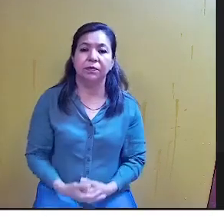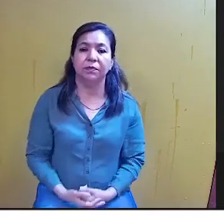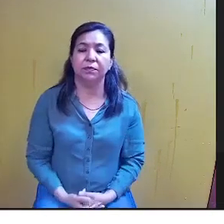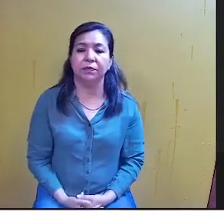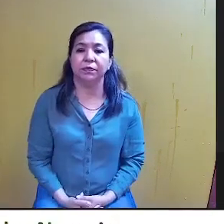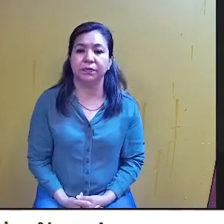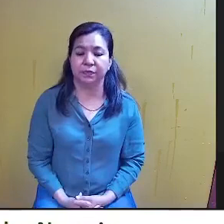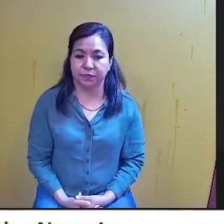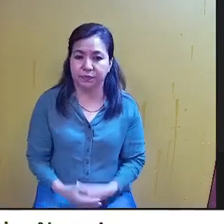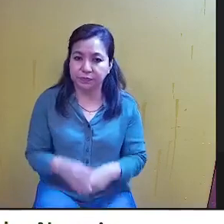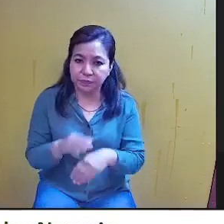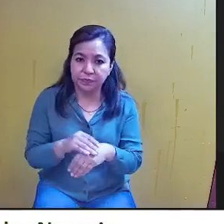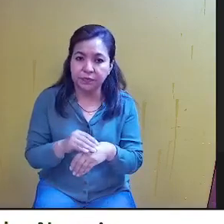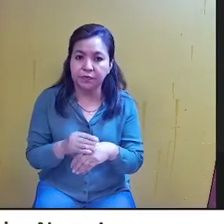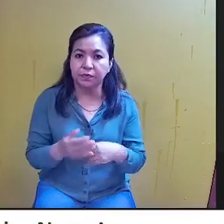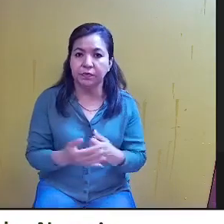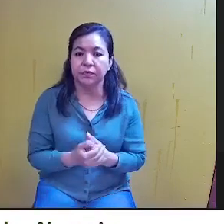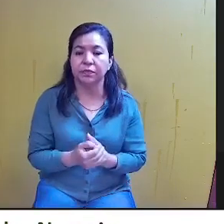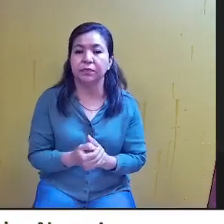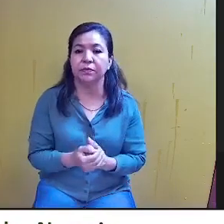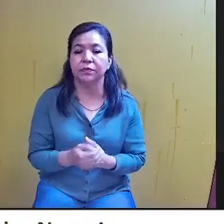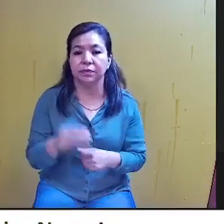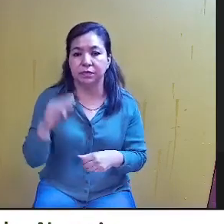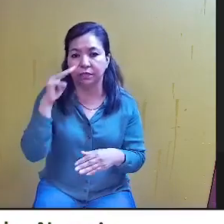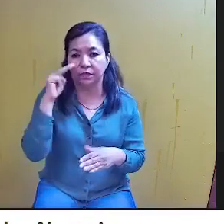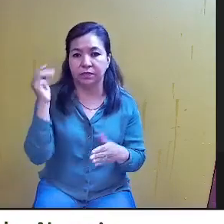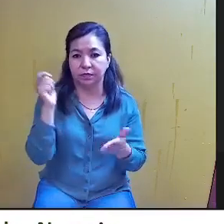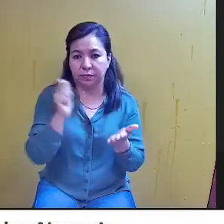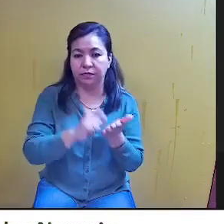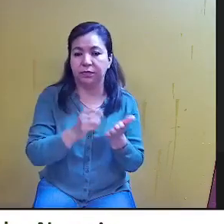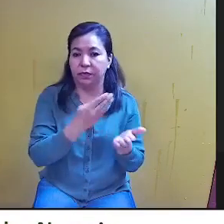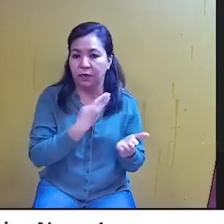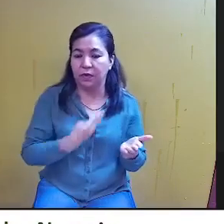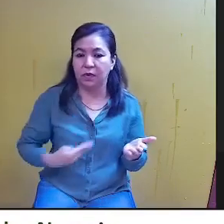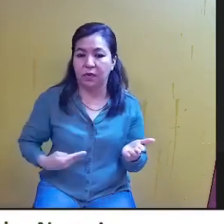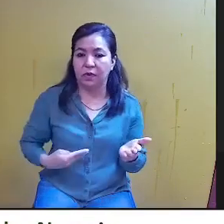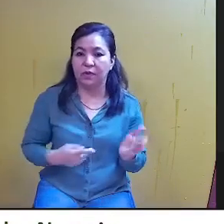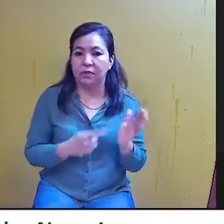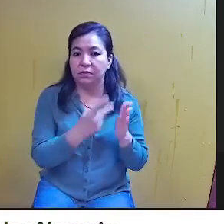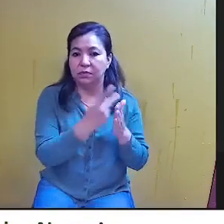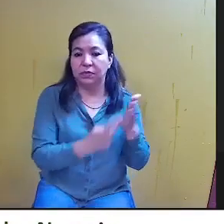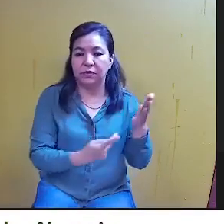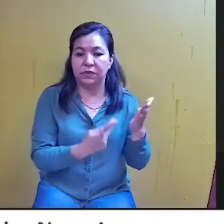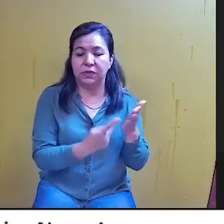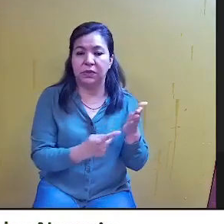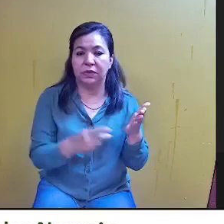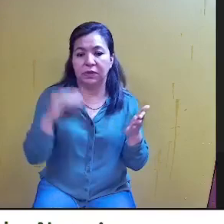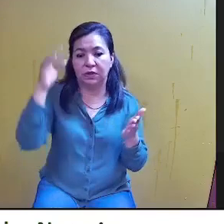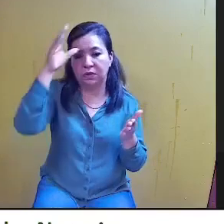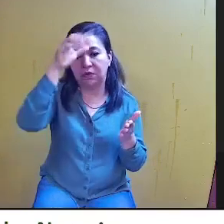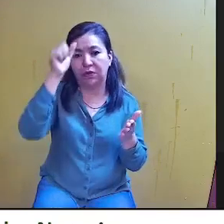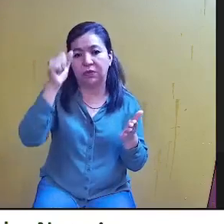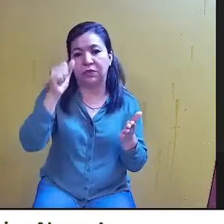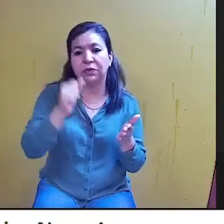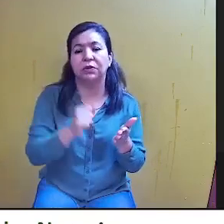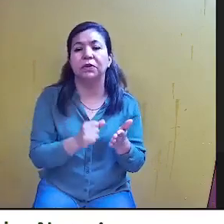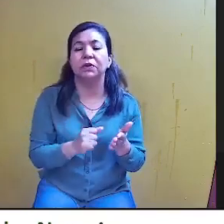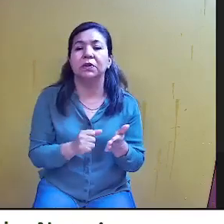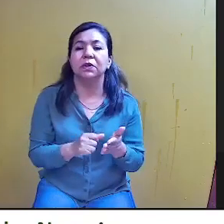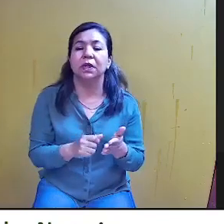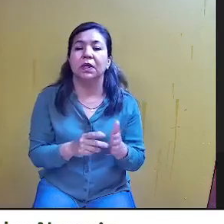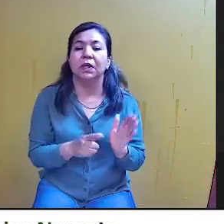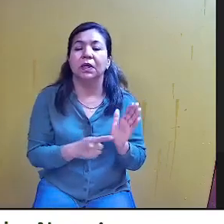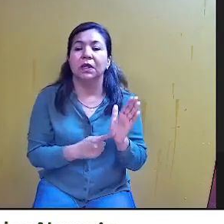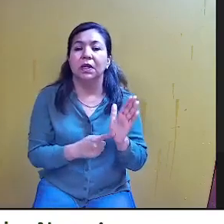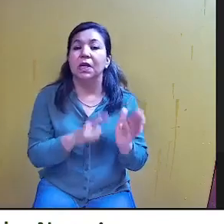Con su autorización, magistrada presidenta, doy cuenta con el proyecto de laudo convenio 22 promovido por la representante